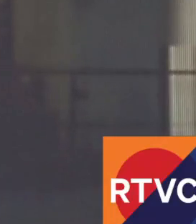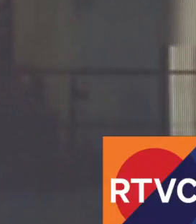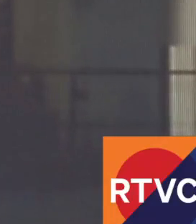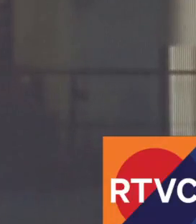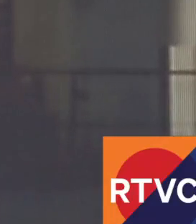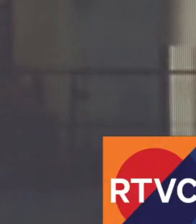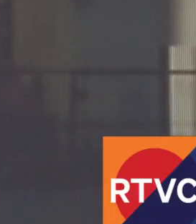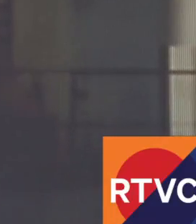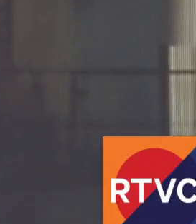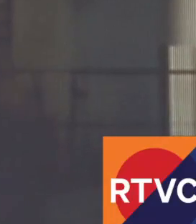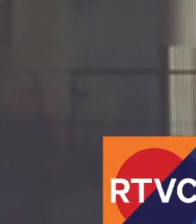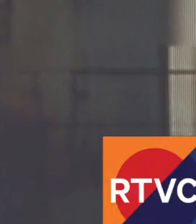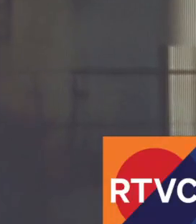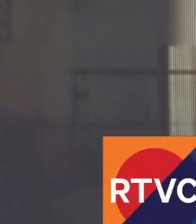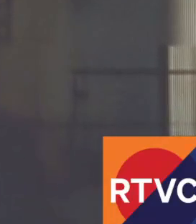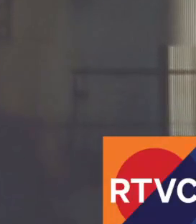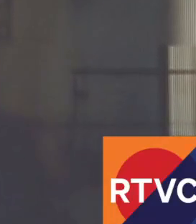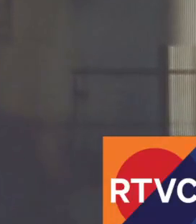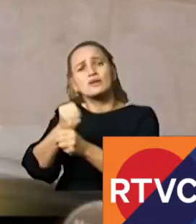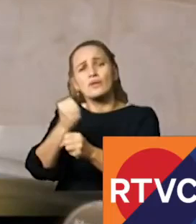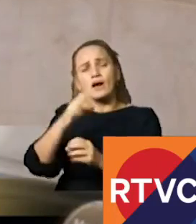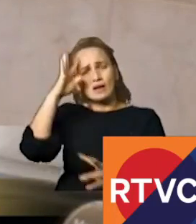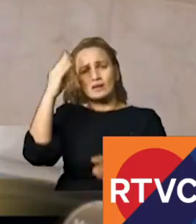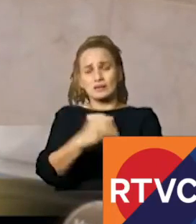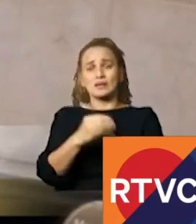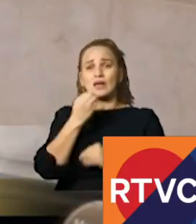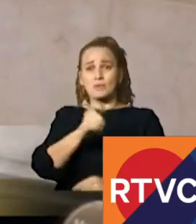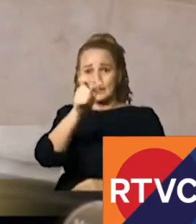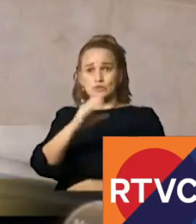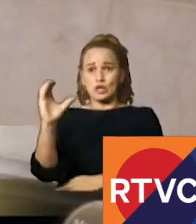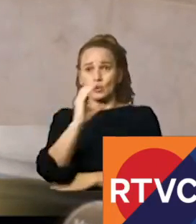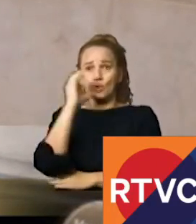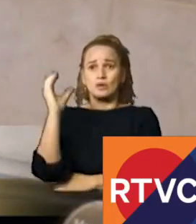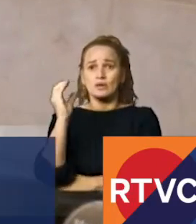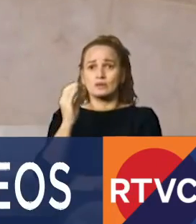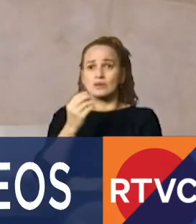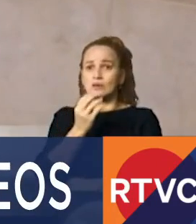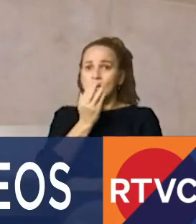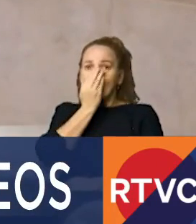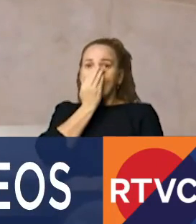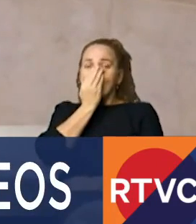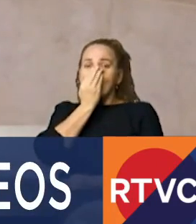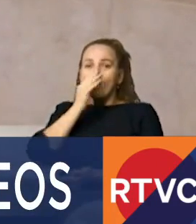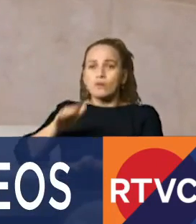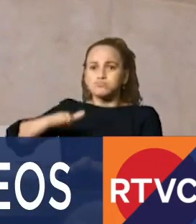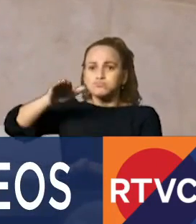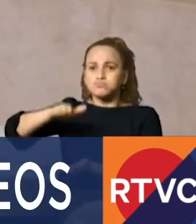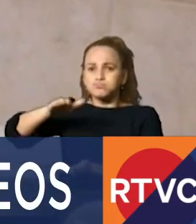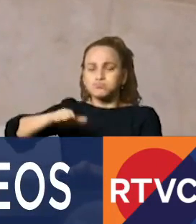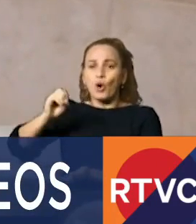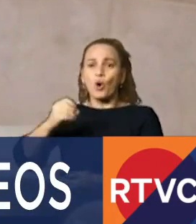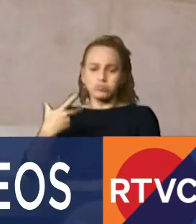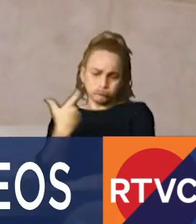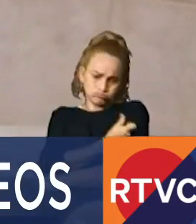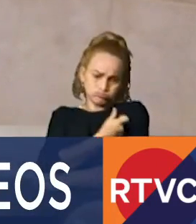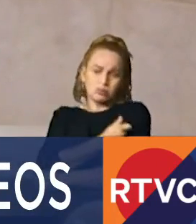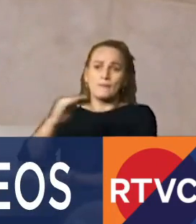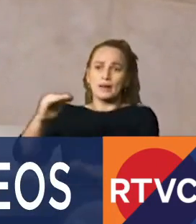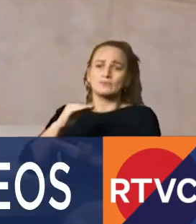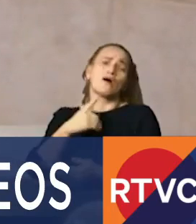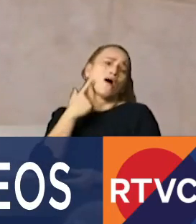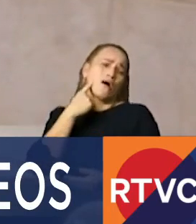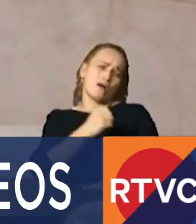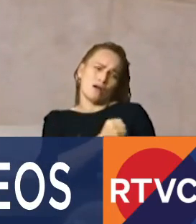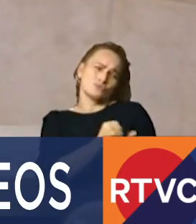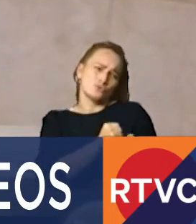es un inamovible del gobierno. Para que un colombiano para acceder a oxígeno o a la vacunación tenga que rogarle a un tercero que